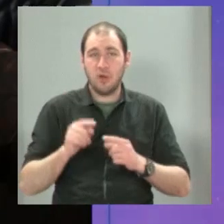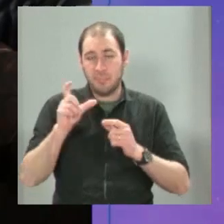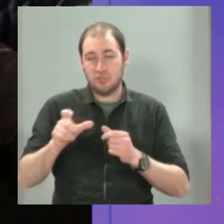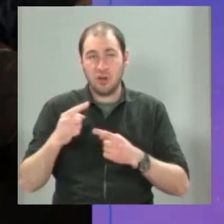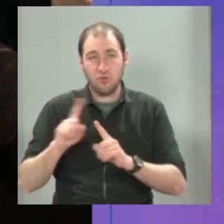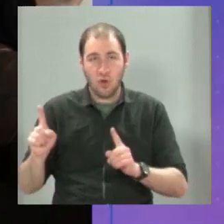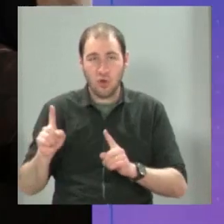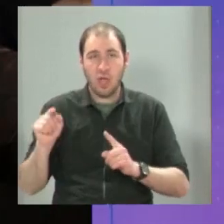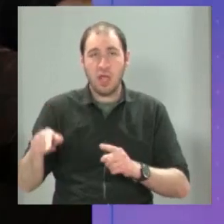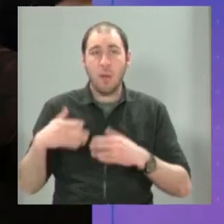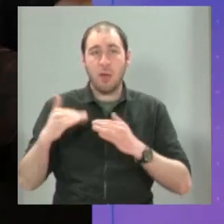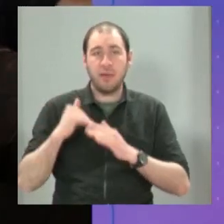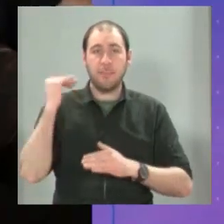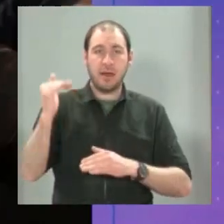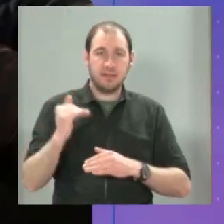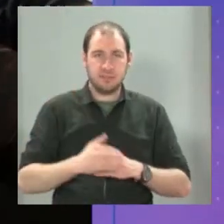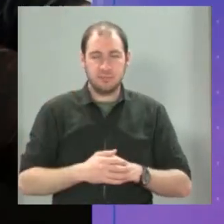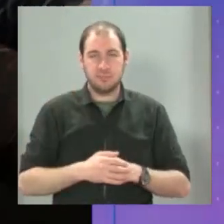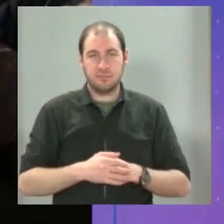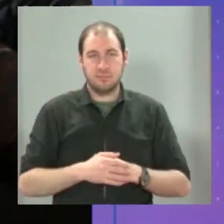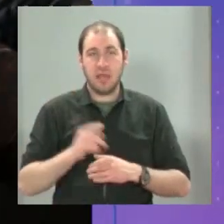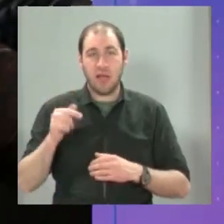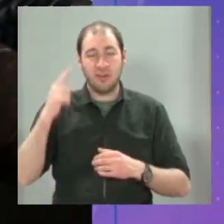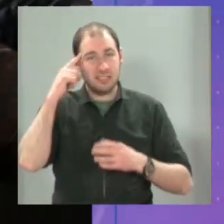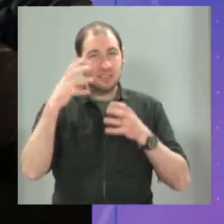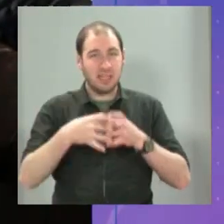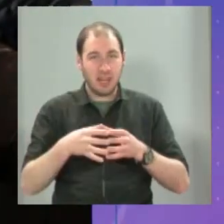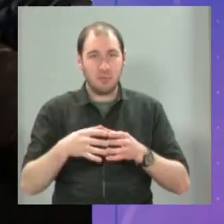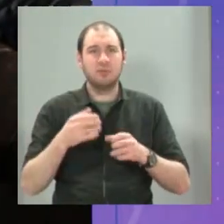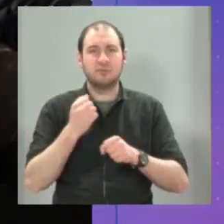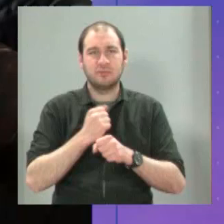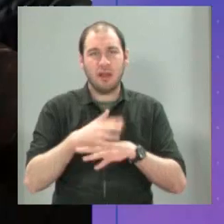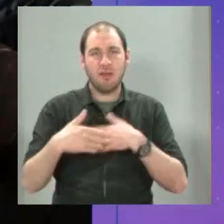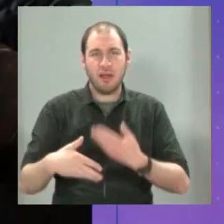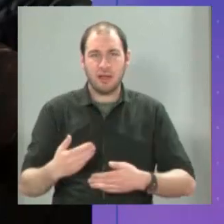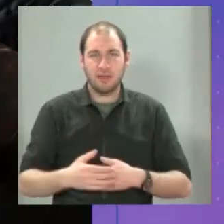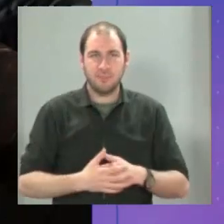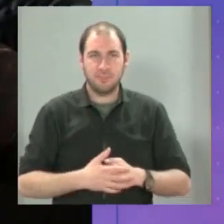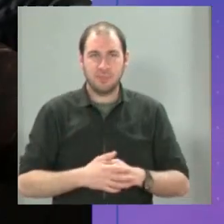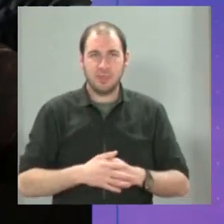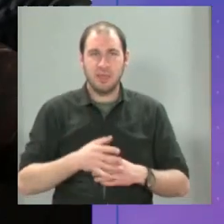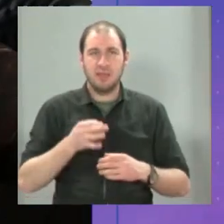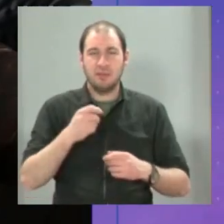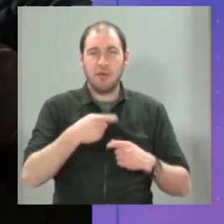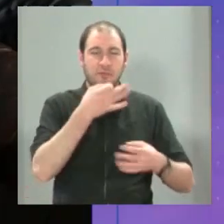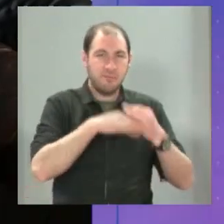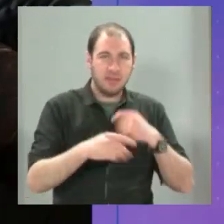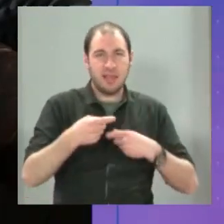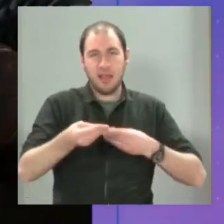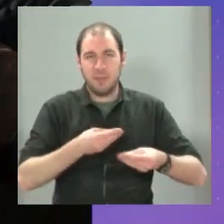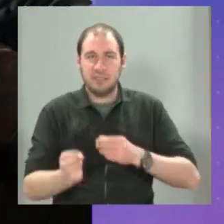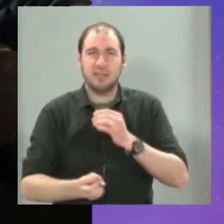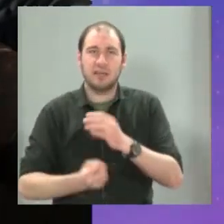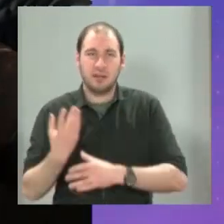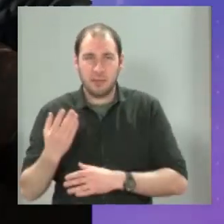no puede serlo un poco más. O sea, la idea hoy del cerebro es que puede ser trabajado y que tanto saber de marketing, de empresas, de